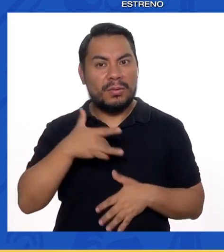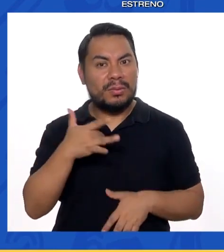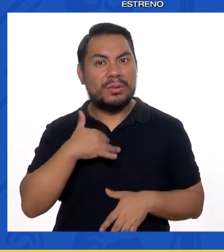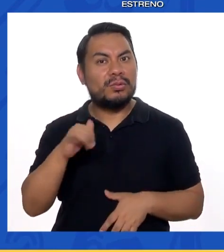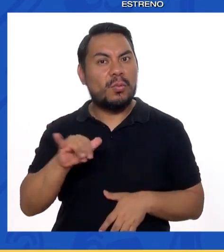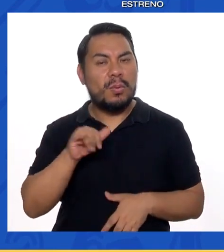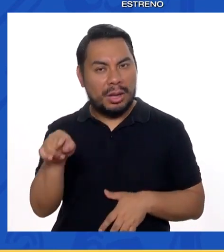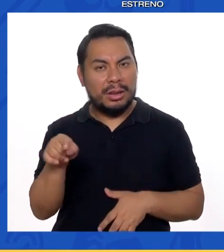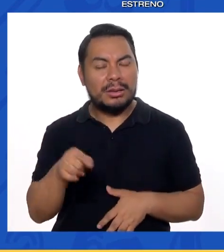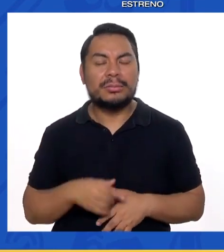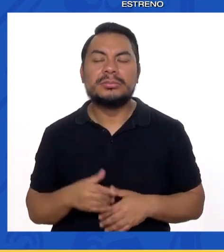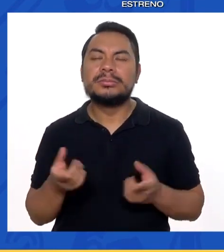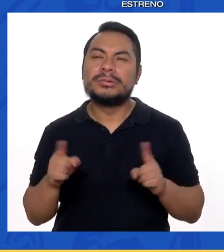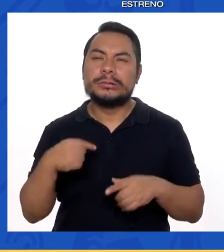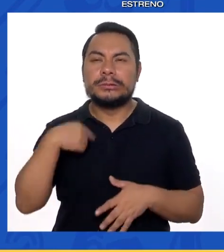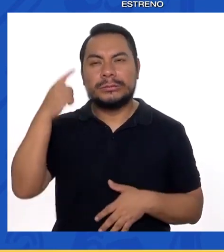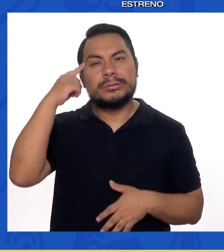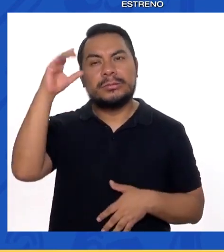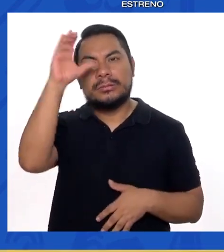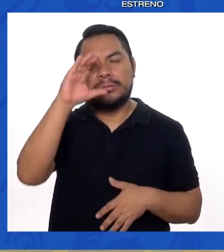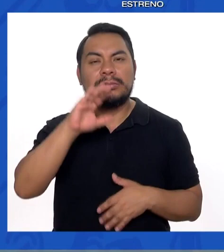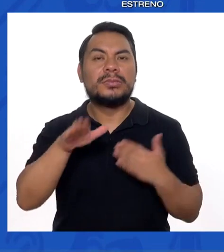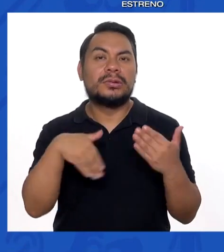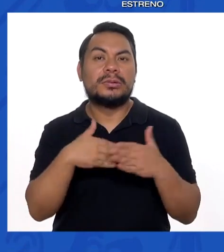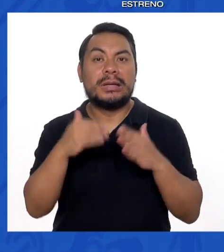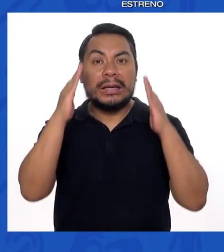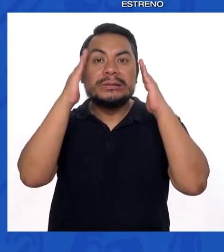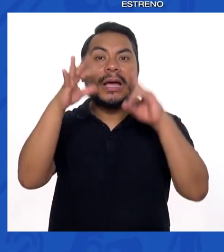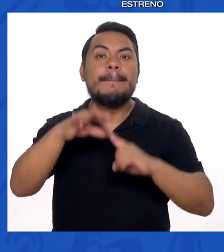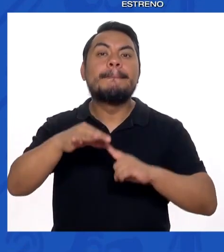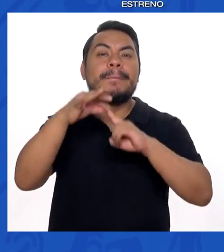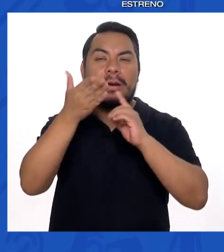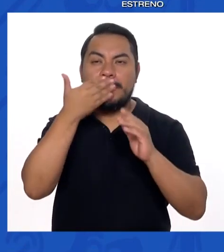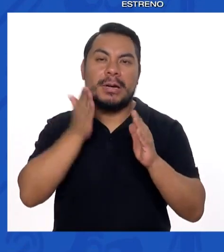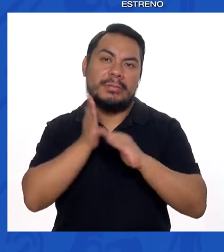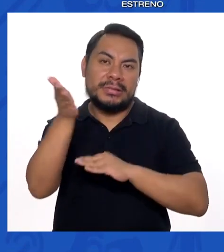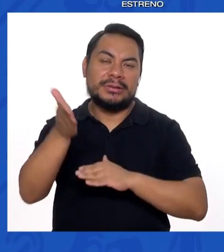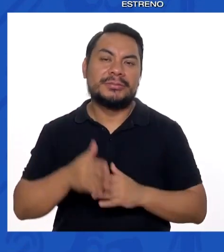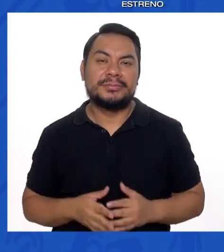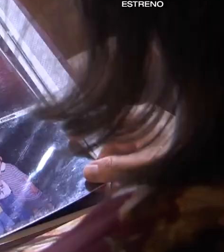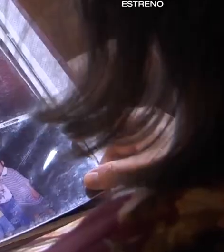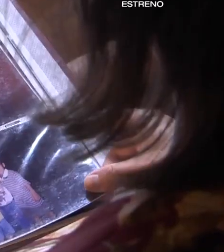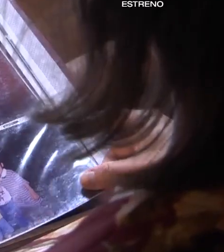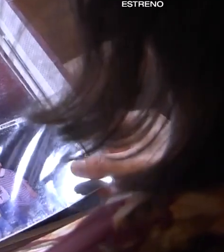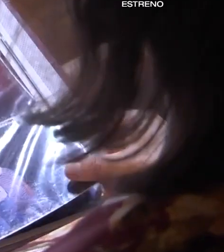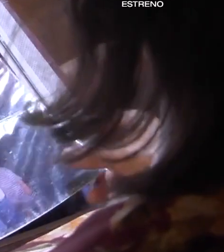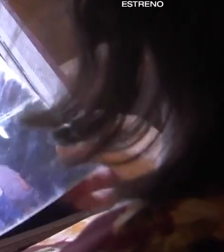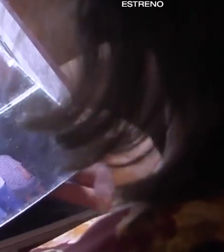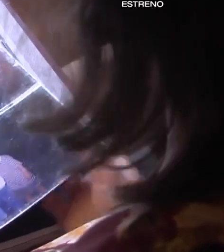mí. Entonces fue cuando busqué una atención especializada en